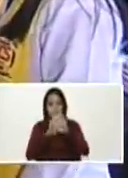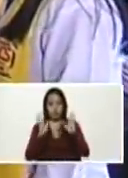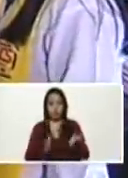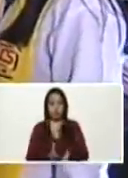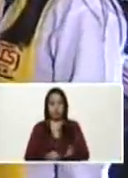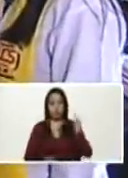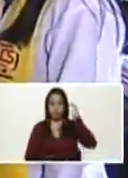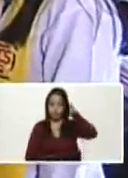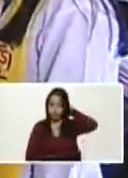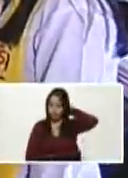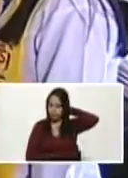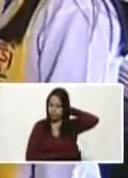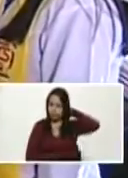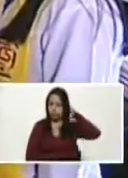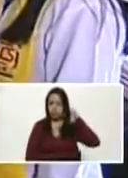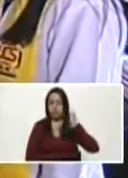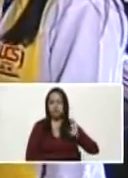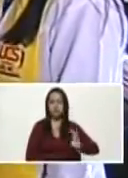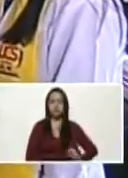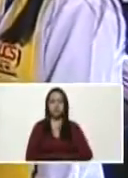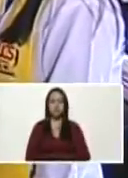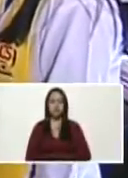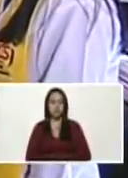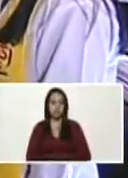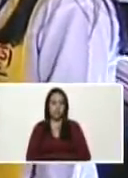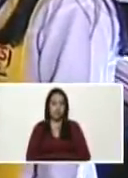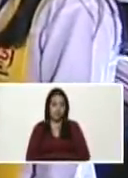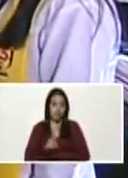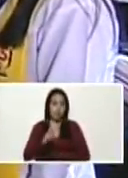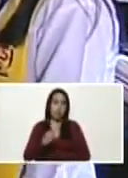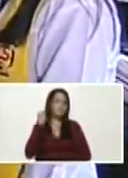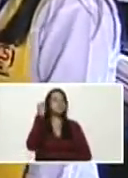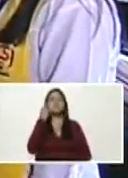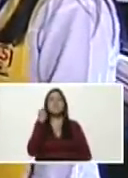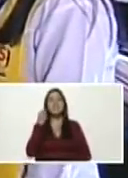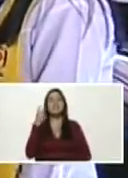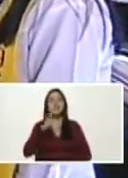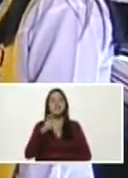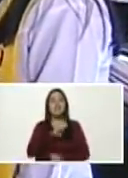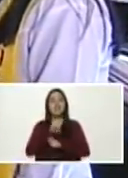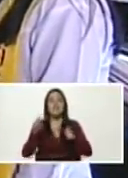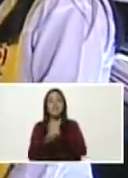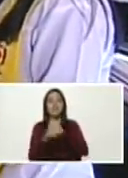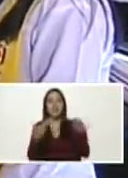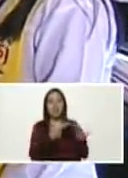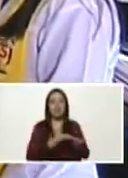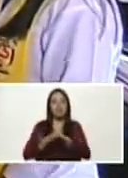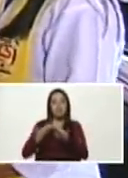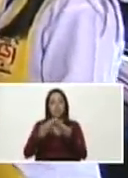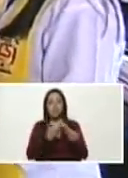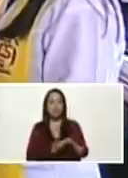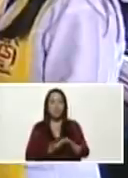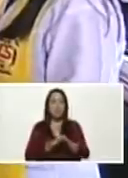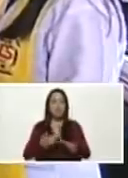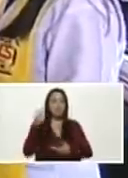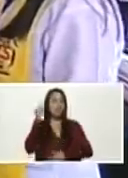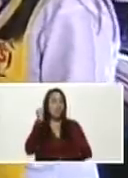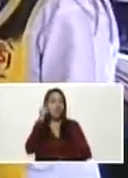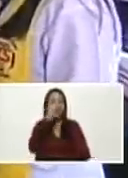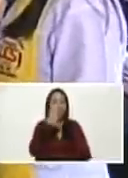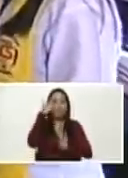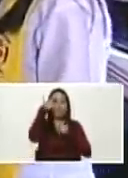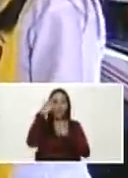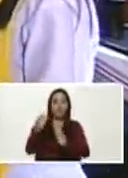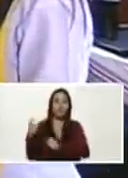Es considerando la necesaria transformación educativa para los hombres y mujeres profesionales de la